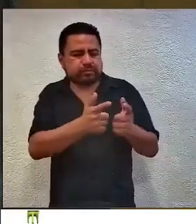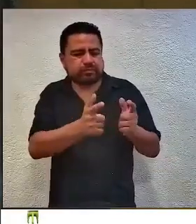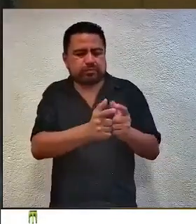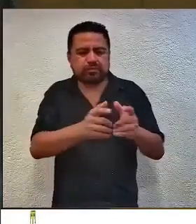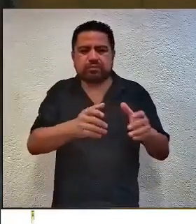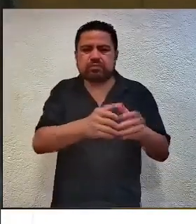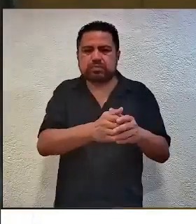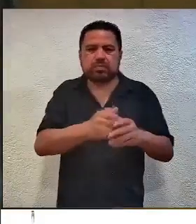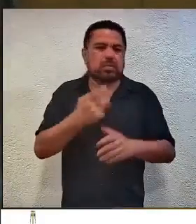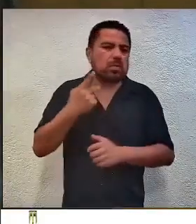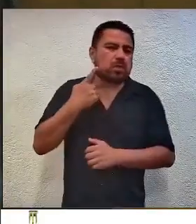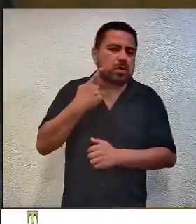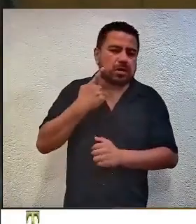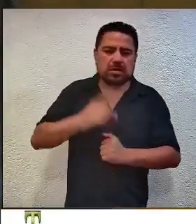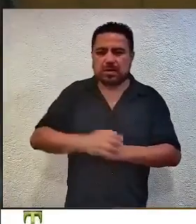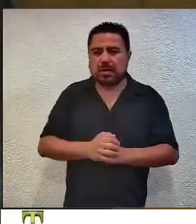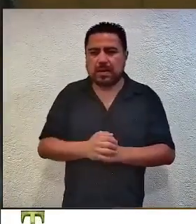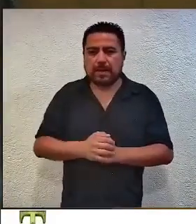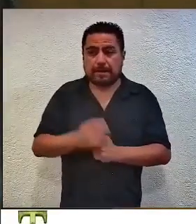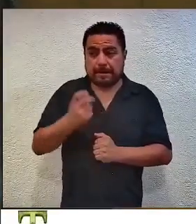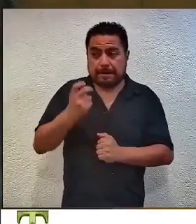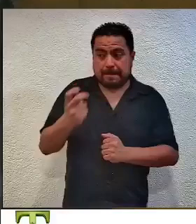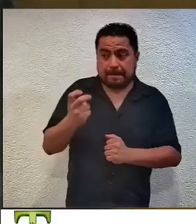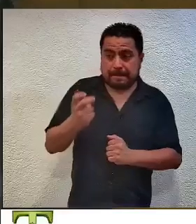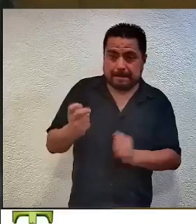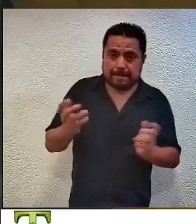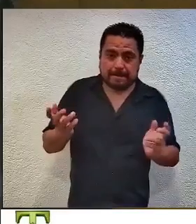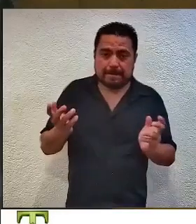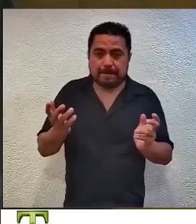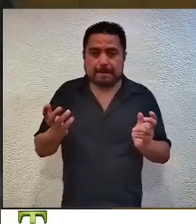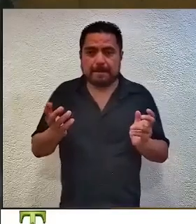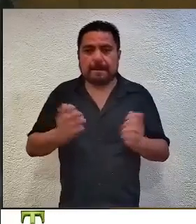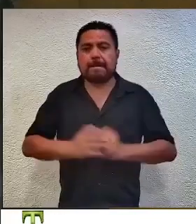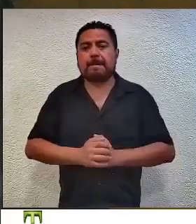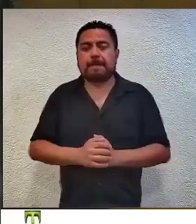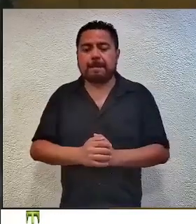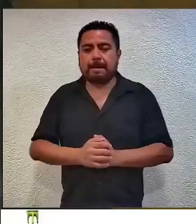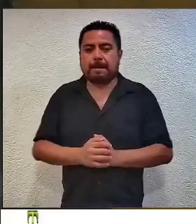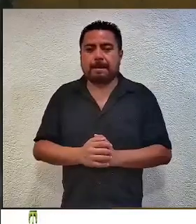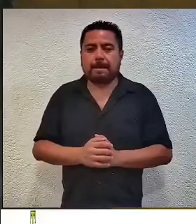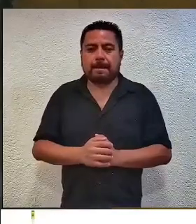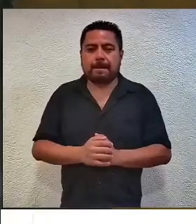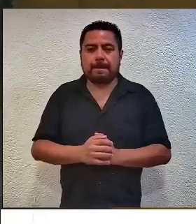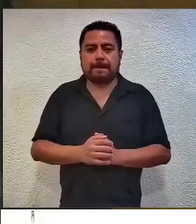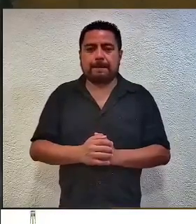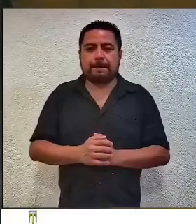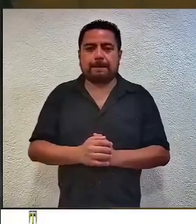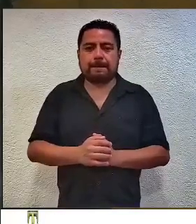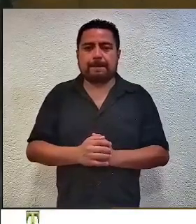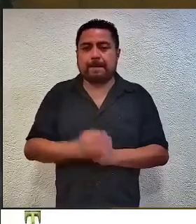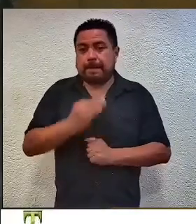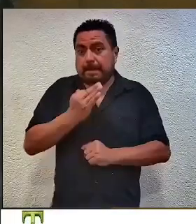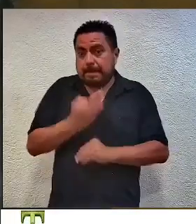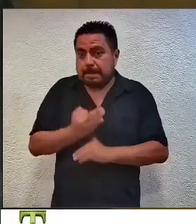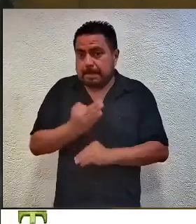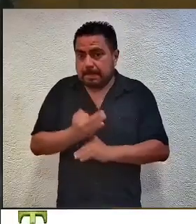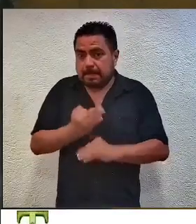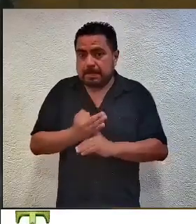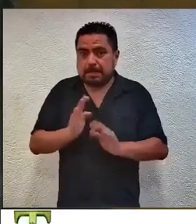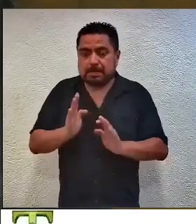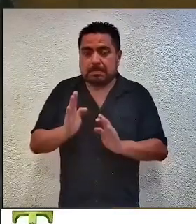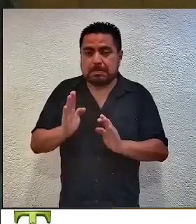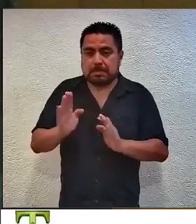partido político. En ese sentido, sin que en este caso